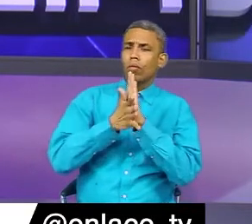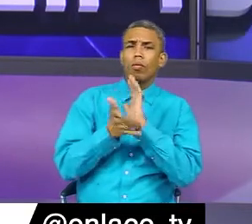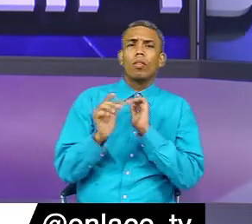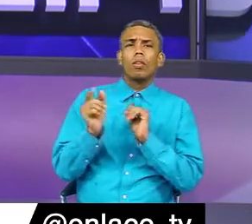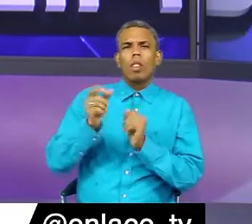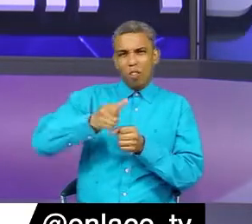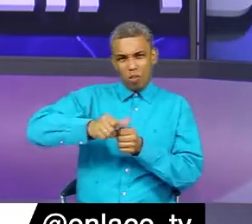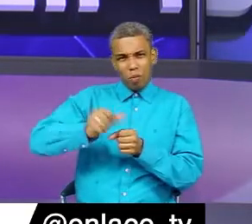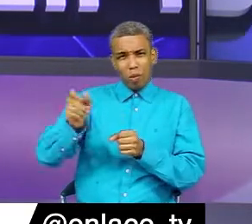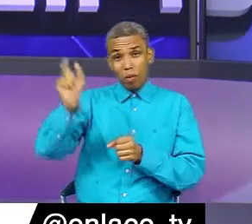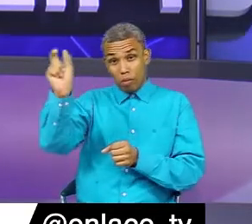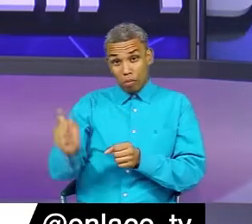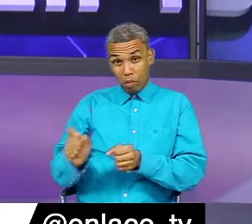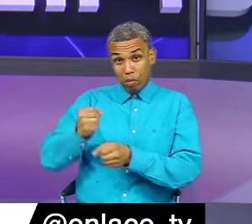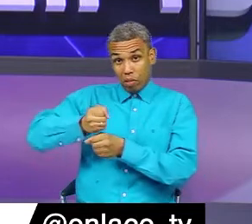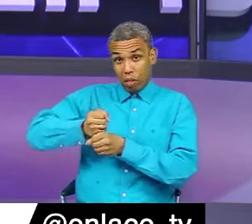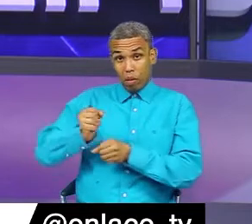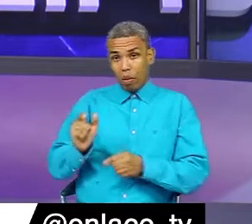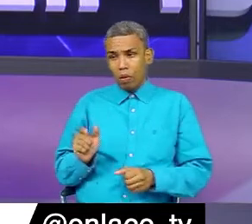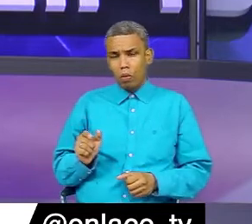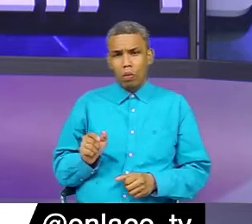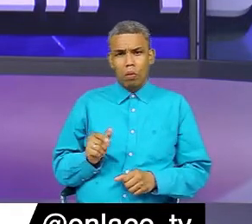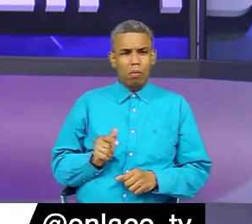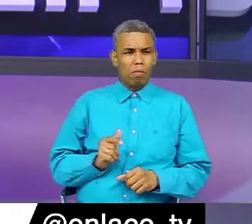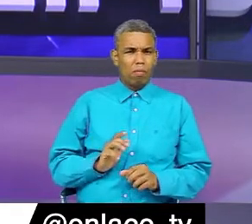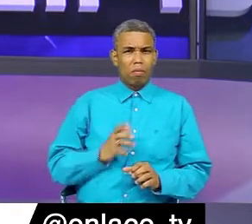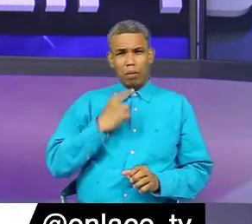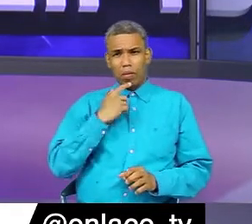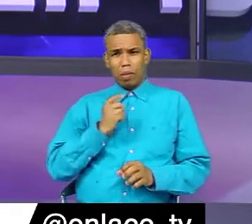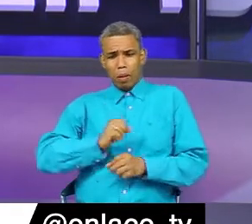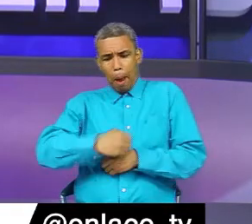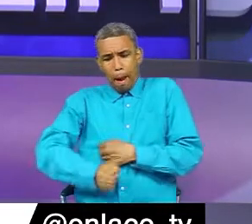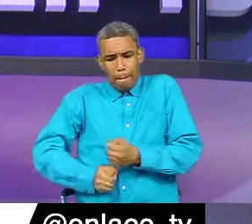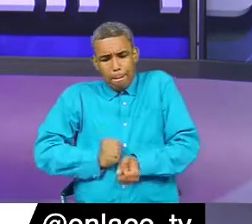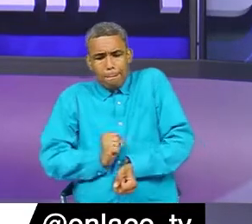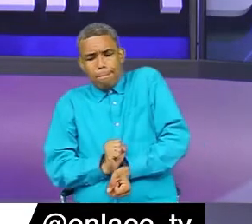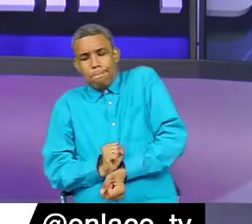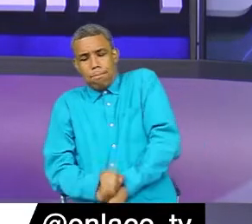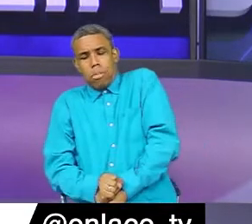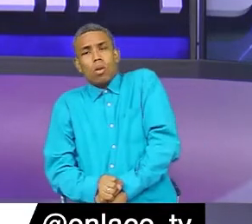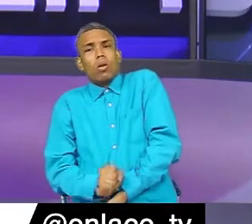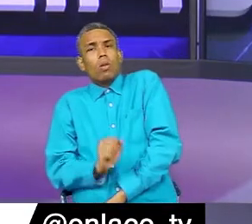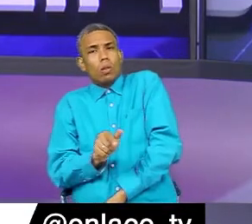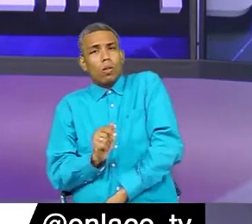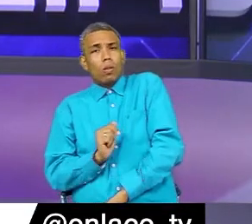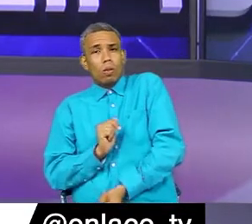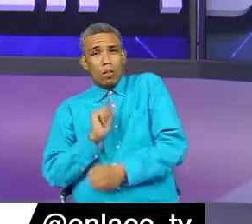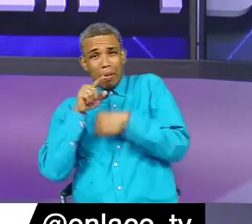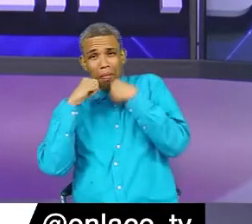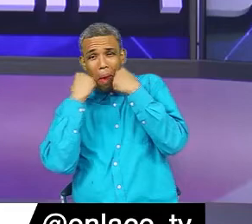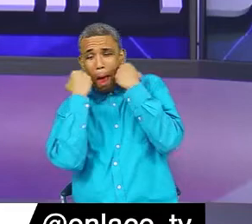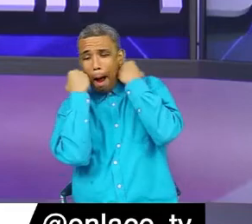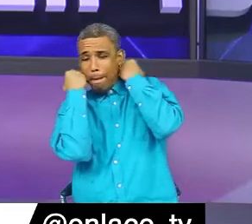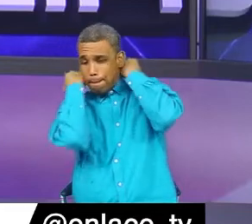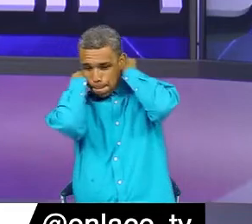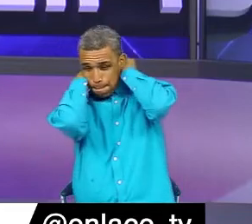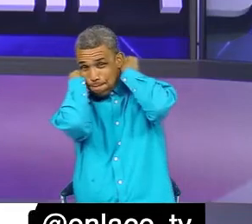región. La víctima, que prefiere la reserva de su identidad, fue amarrada y amordazada. Los dirigentes aseguran que le robaron el vehículo en el que se